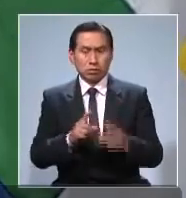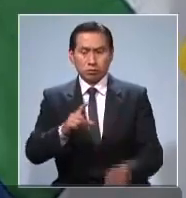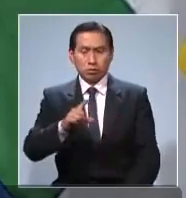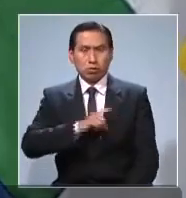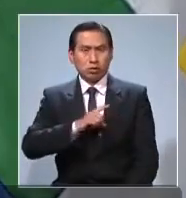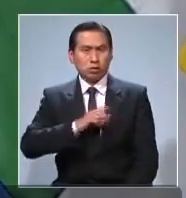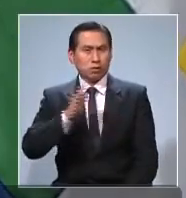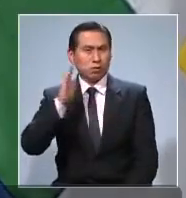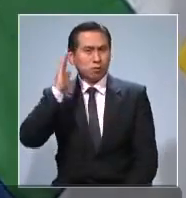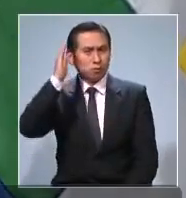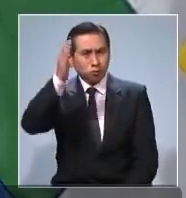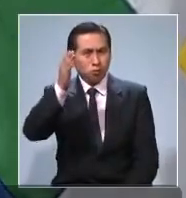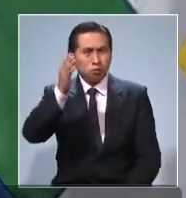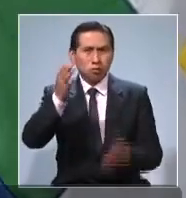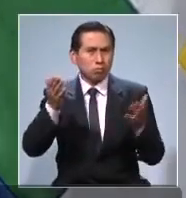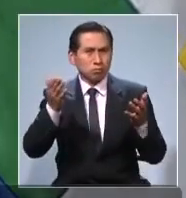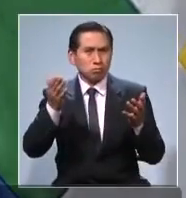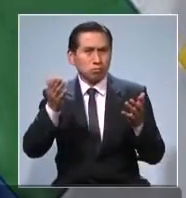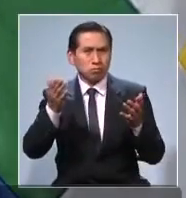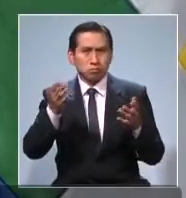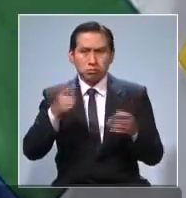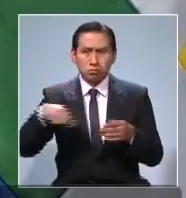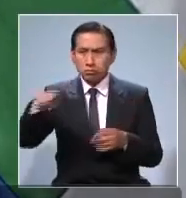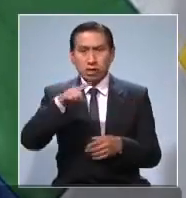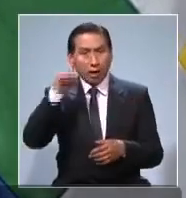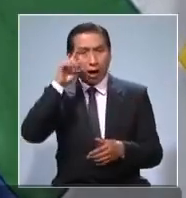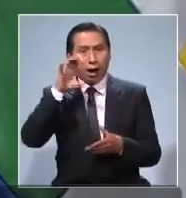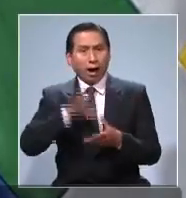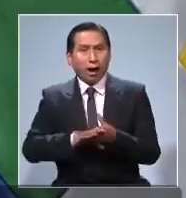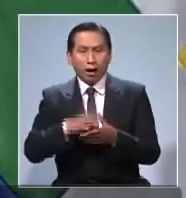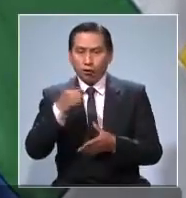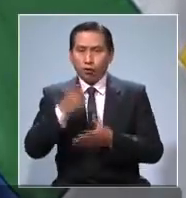policía con credibilidad y confianza,